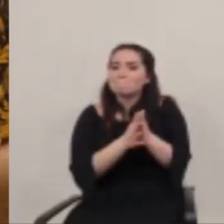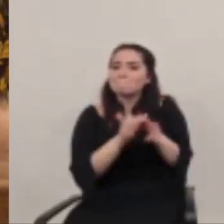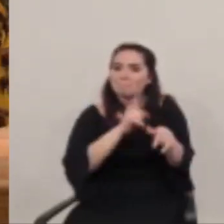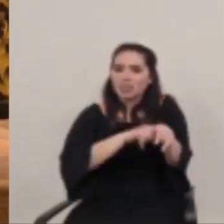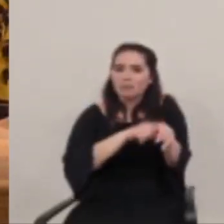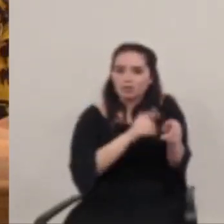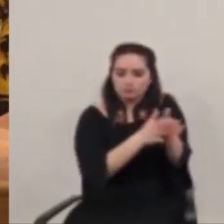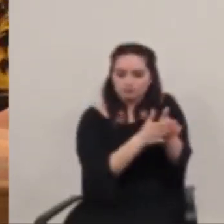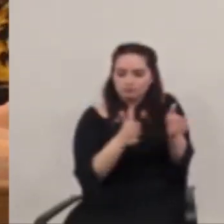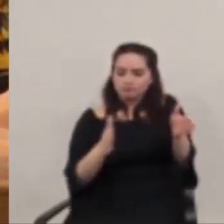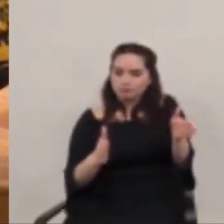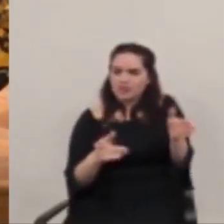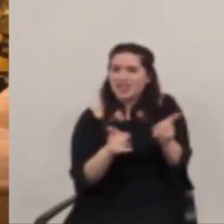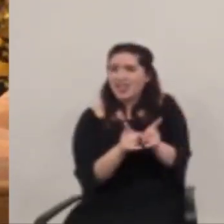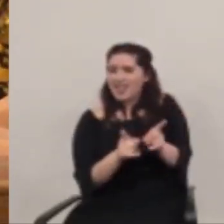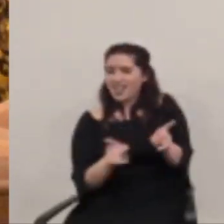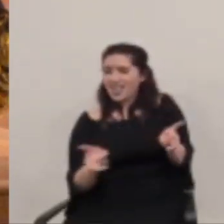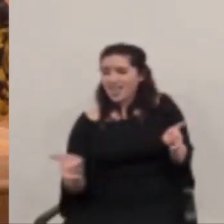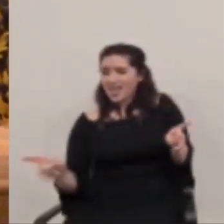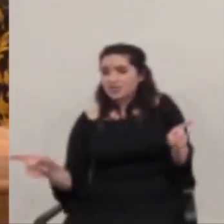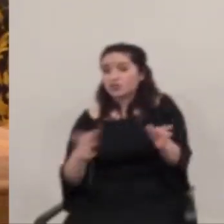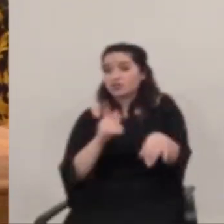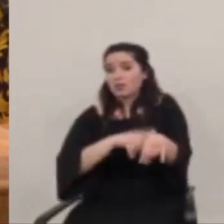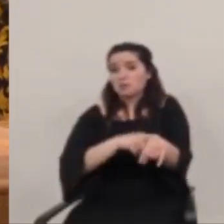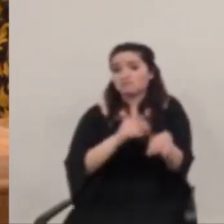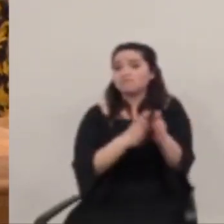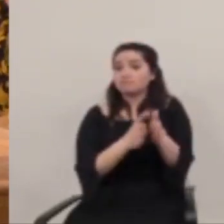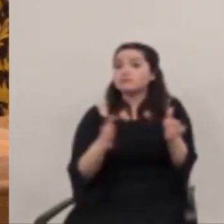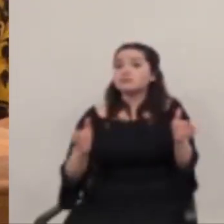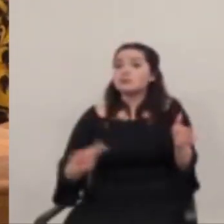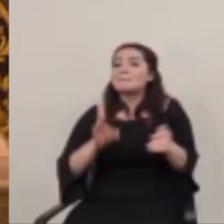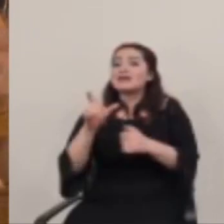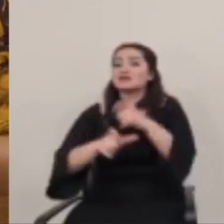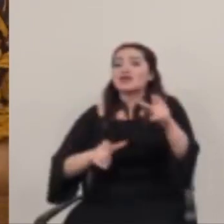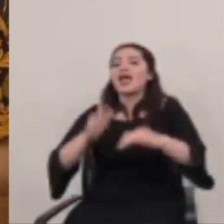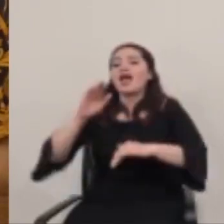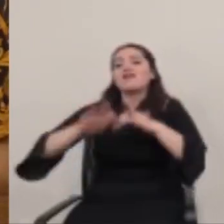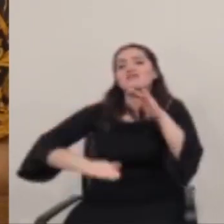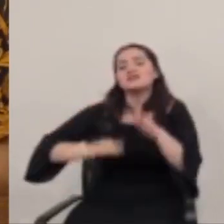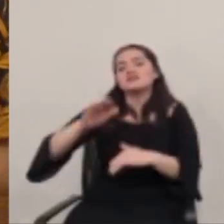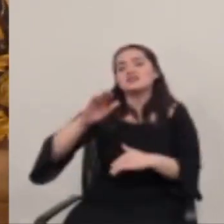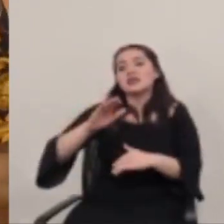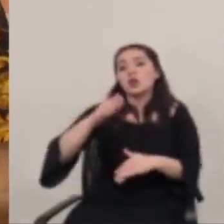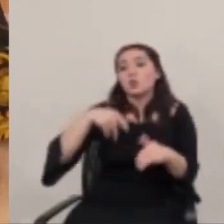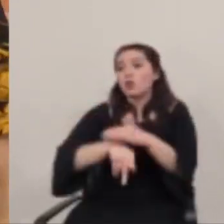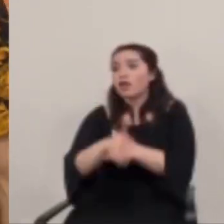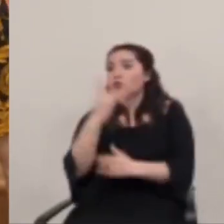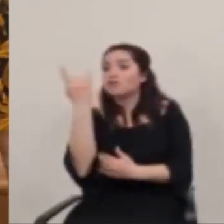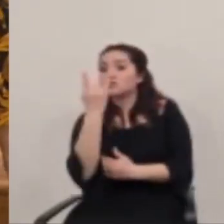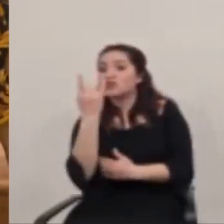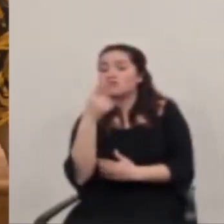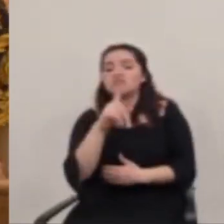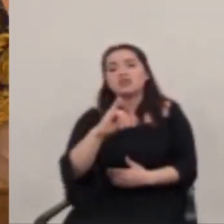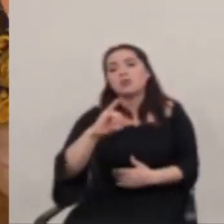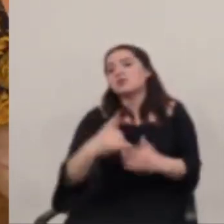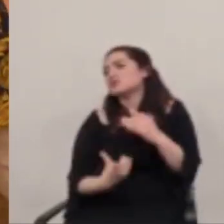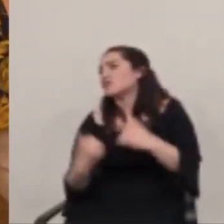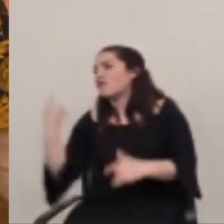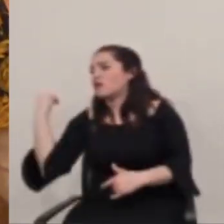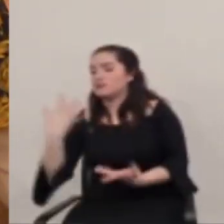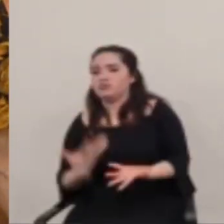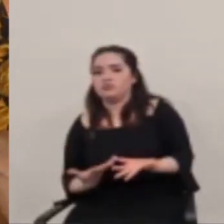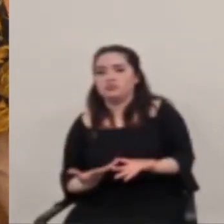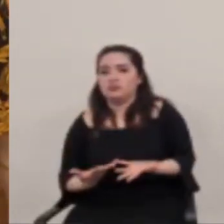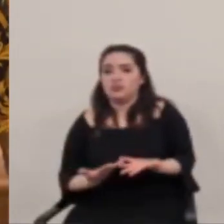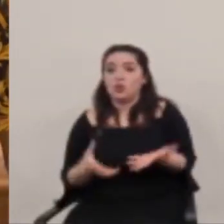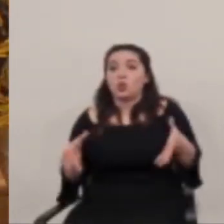no alargando tanto los periodos. Las personas muchas veces transitan por la universidad y luego se van. El cuerpo estudiantil es un